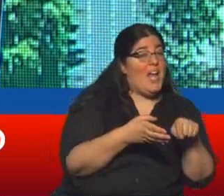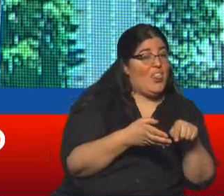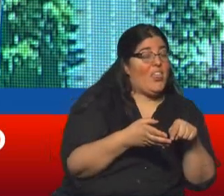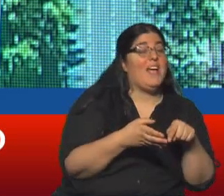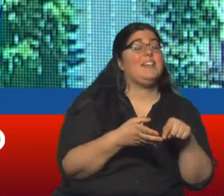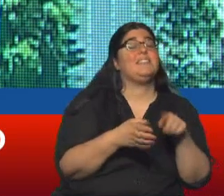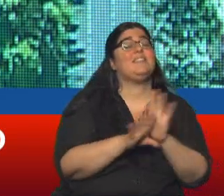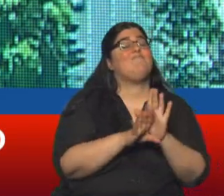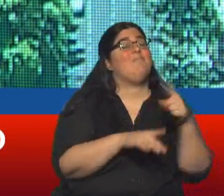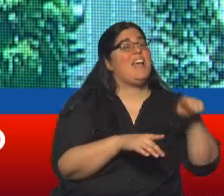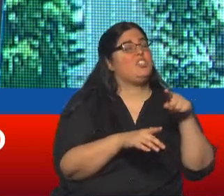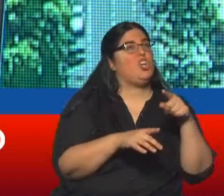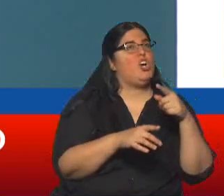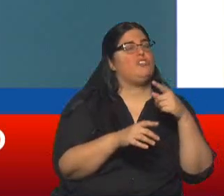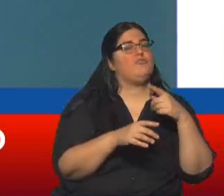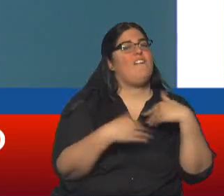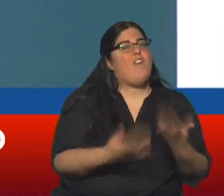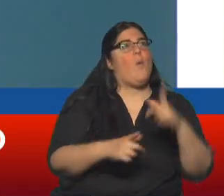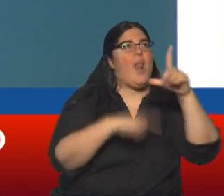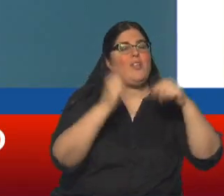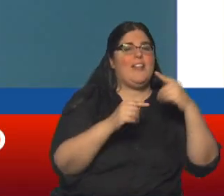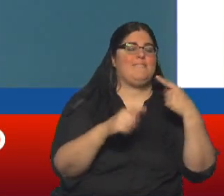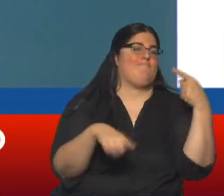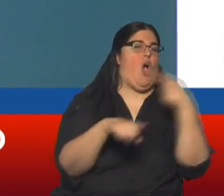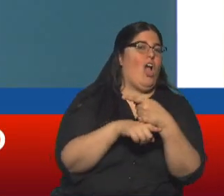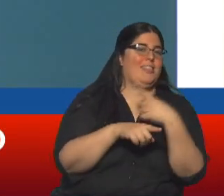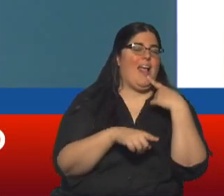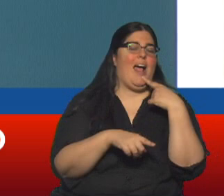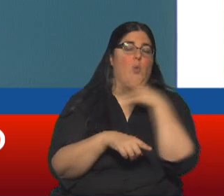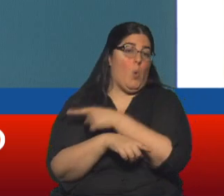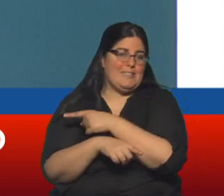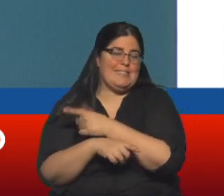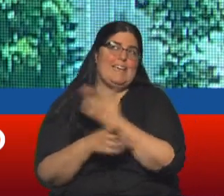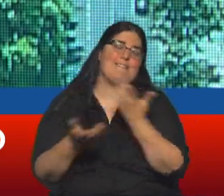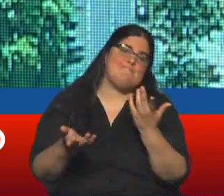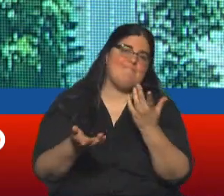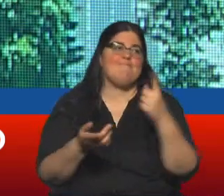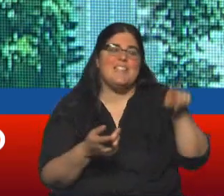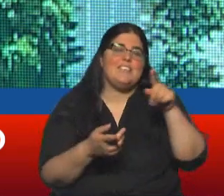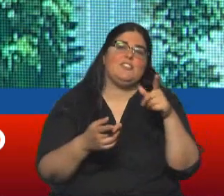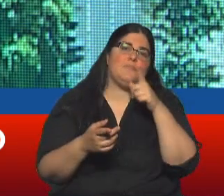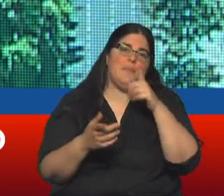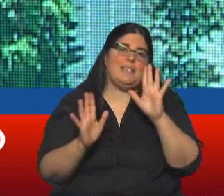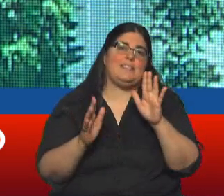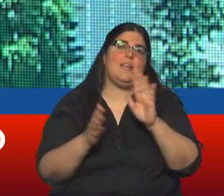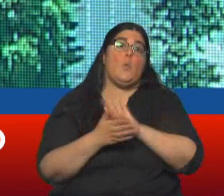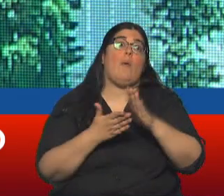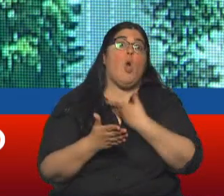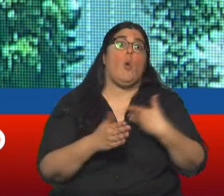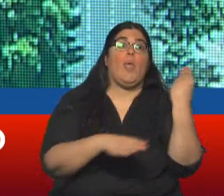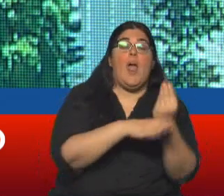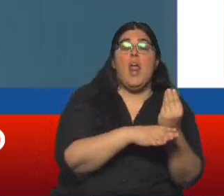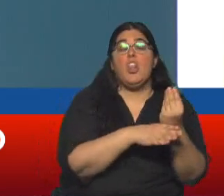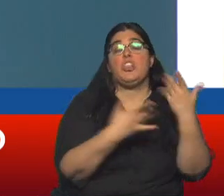muy anti-Rusia los verdes, entonces también podría haber algún tipo de esperar un poco a que se defina un nuevo gobierno. No sé qué